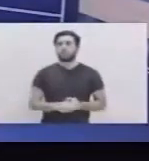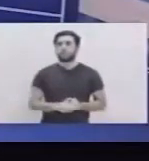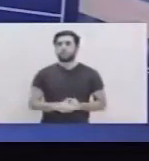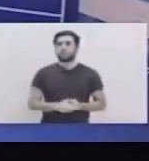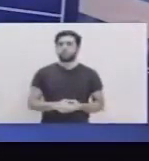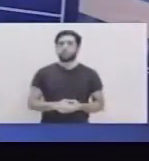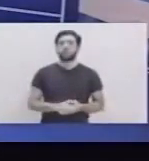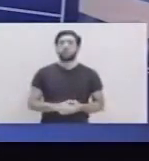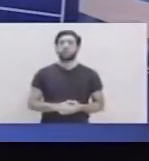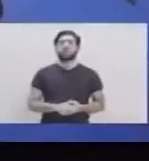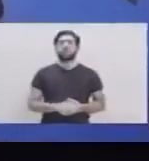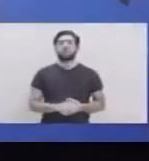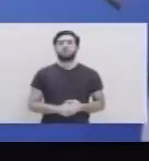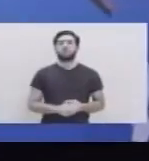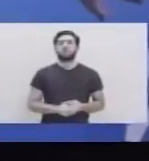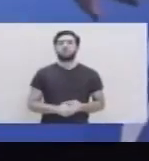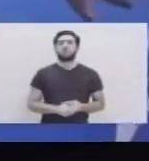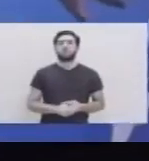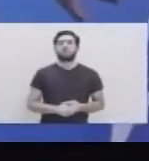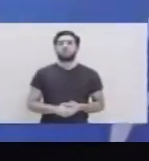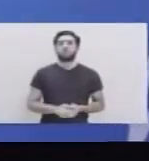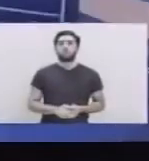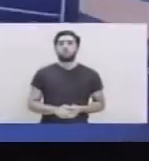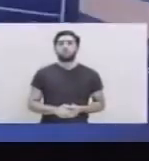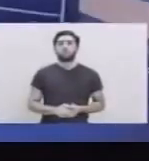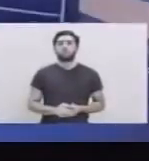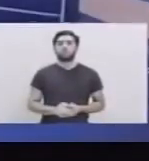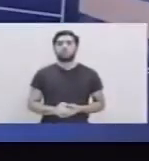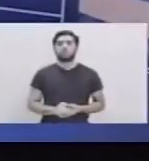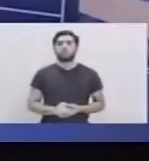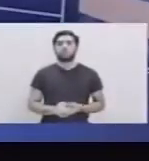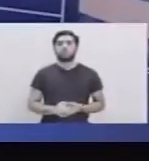Para cada estiramiento tengo un tiempo de 8 segundos.